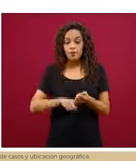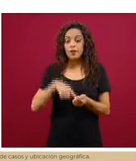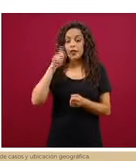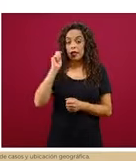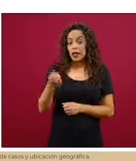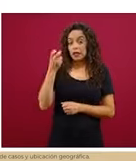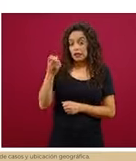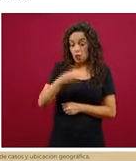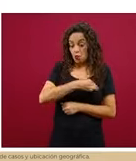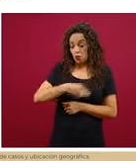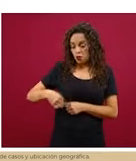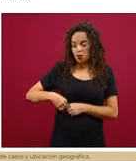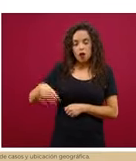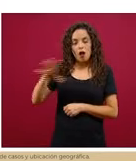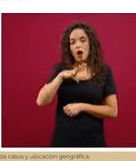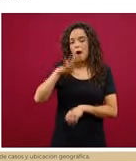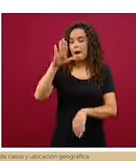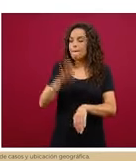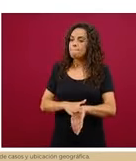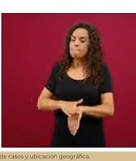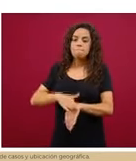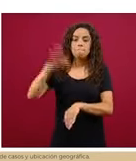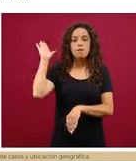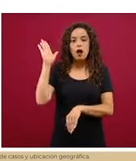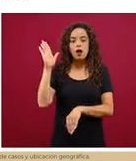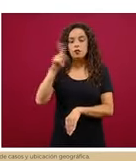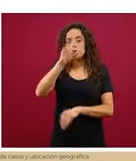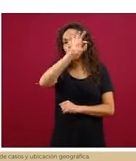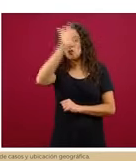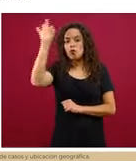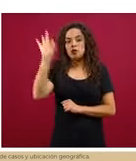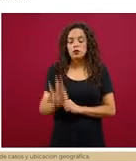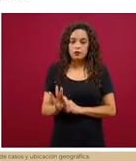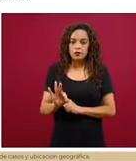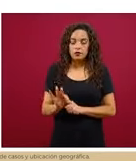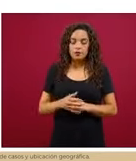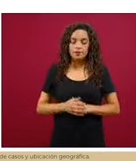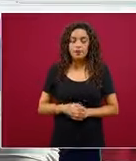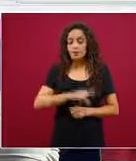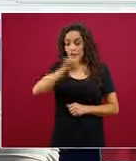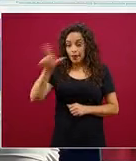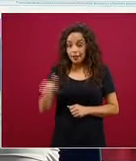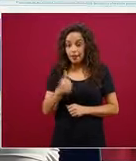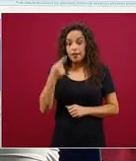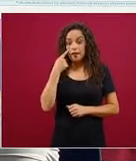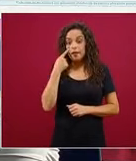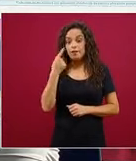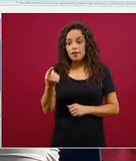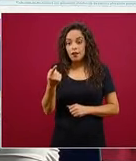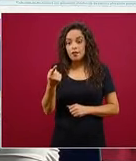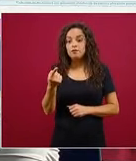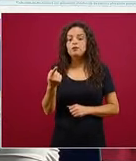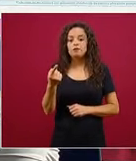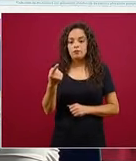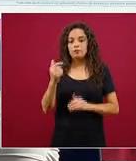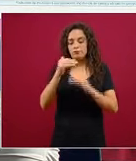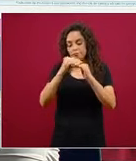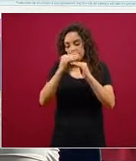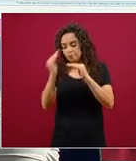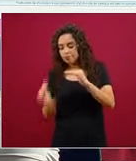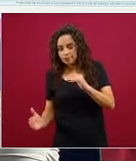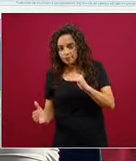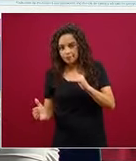la mayor intensidad en función de su tasa de incidencia por 100.000 habitantes, y luego viene nuevamente esa caída que vemos, pero en el